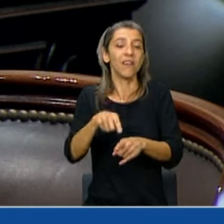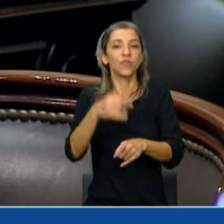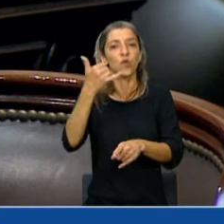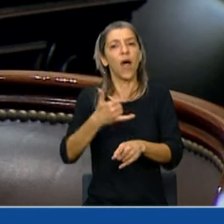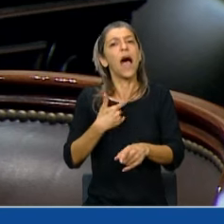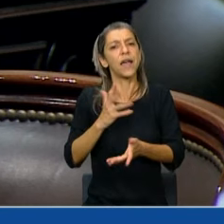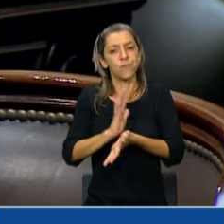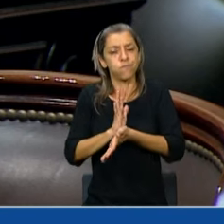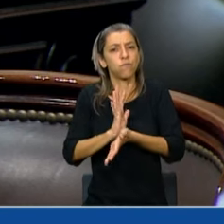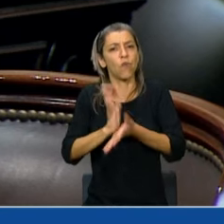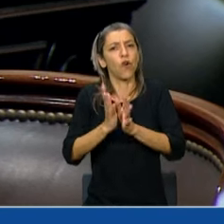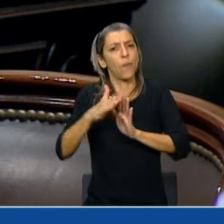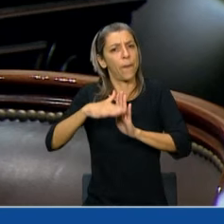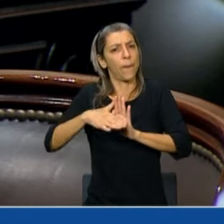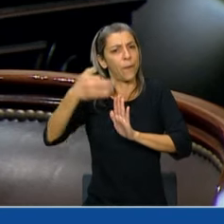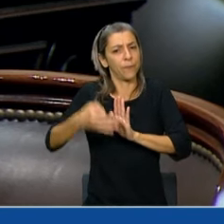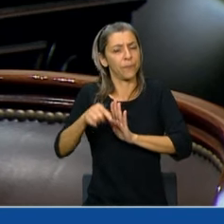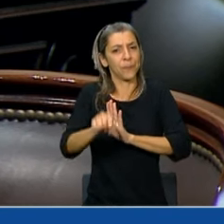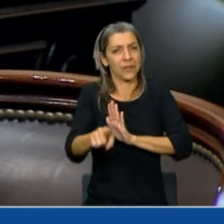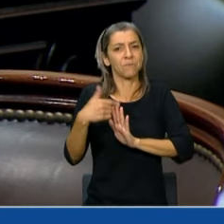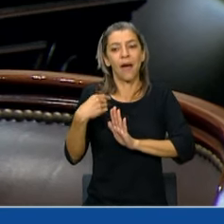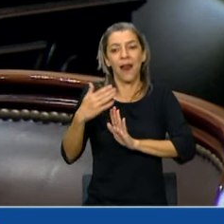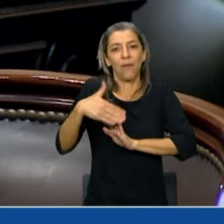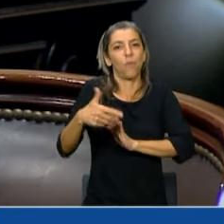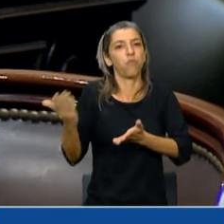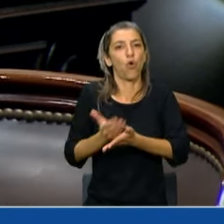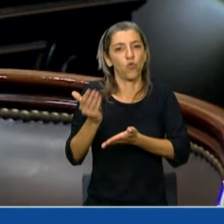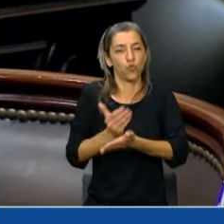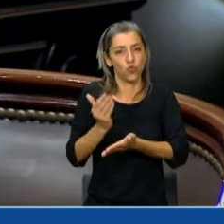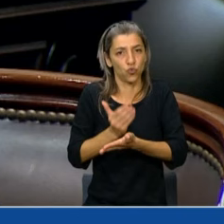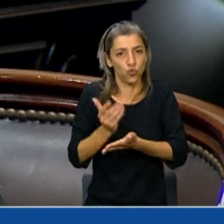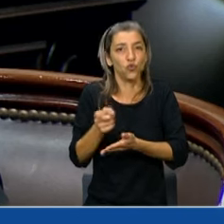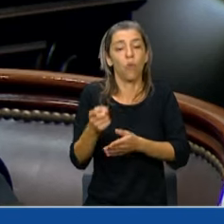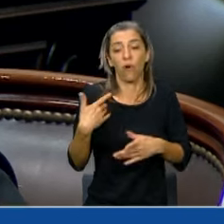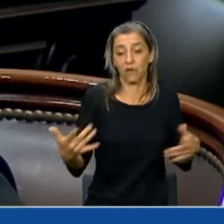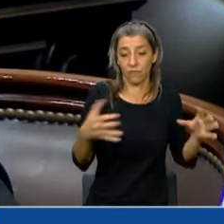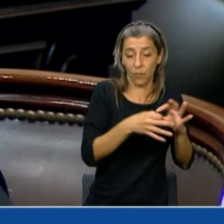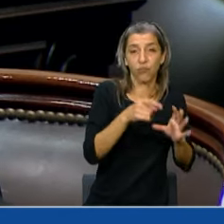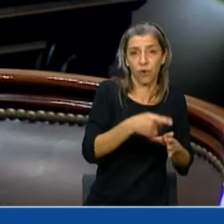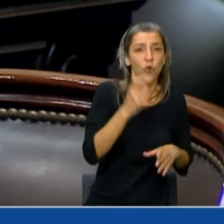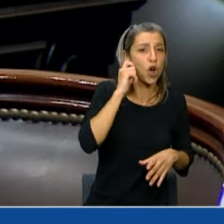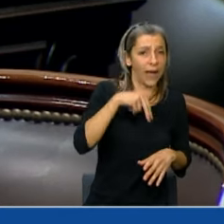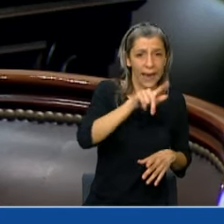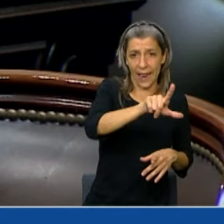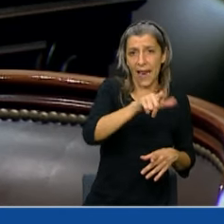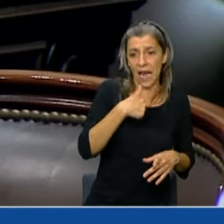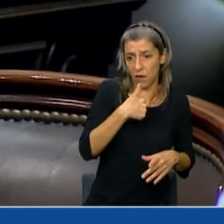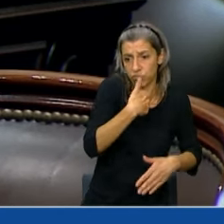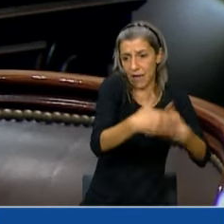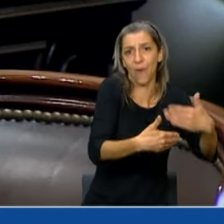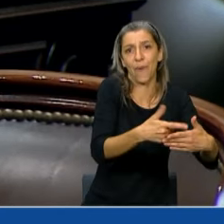específico para la promoción de la producción del gnl el proyecto es un avance señor presidente